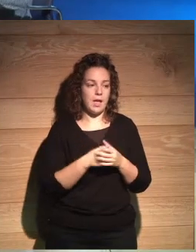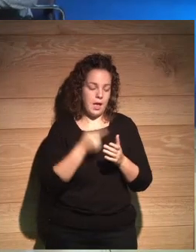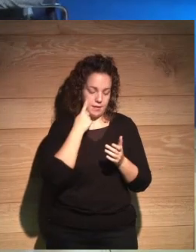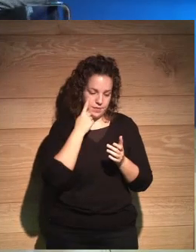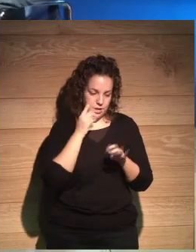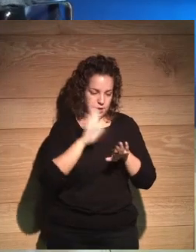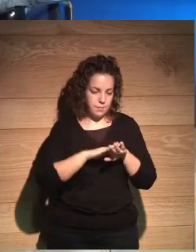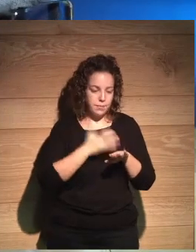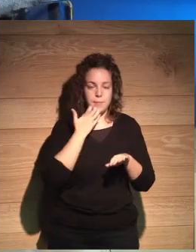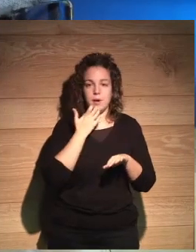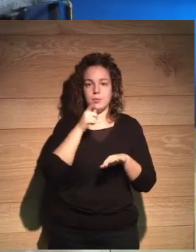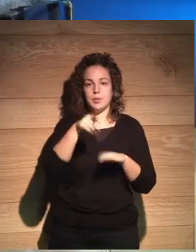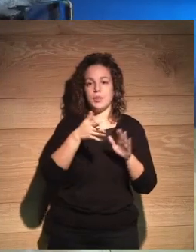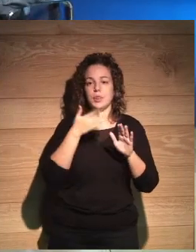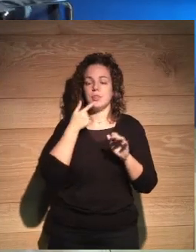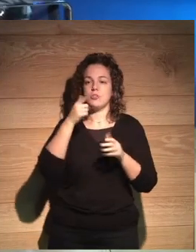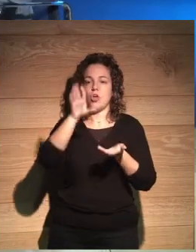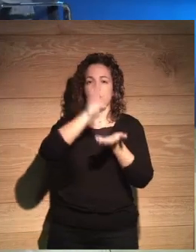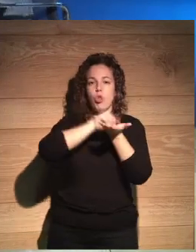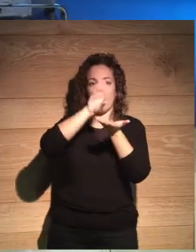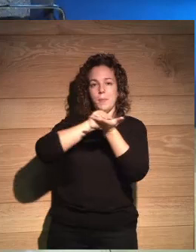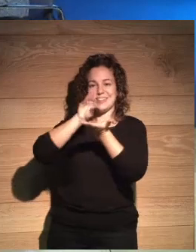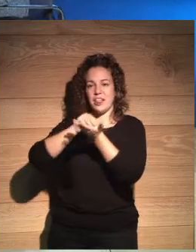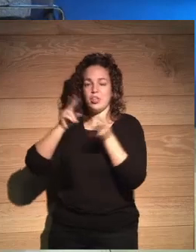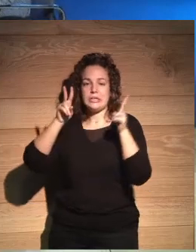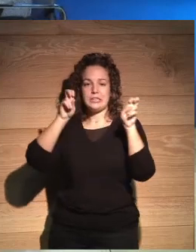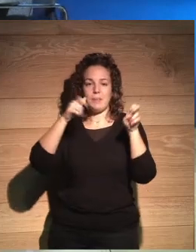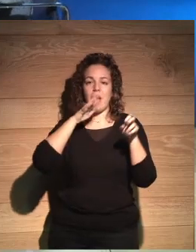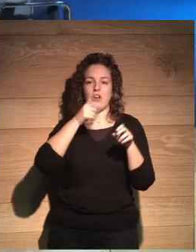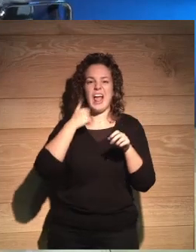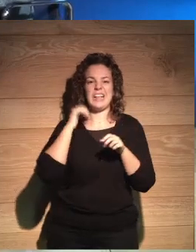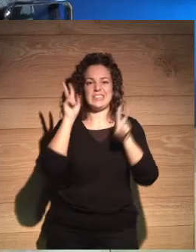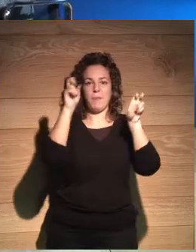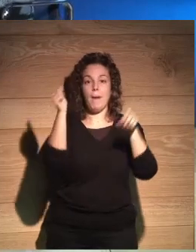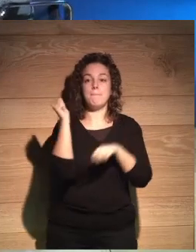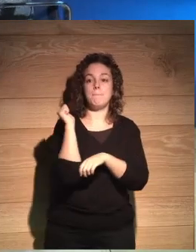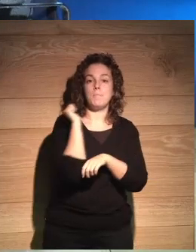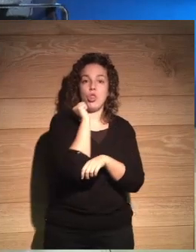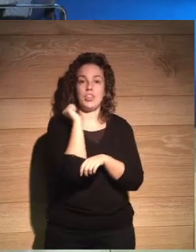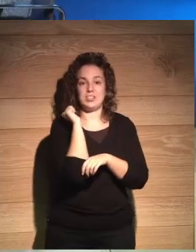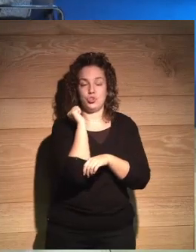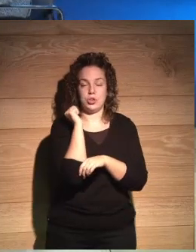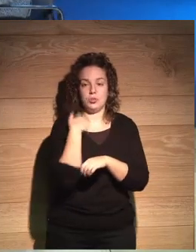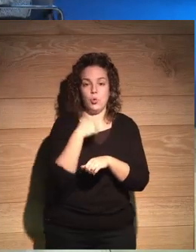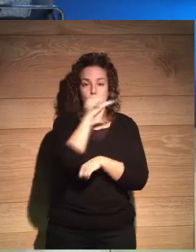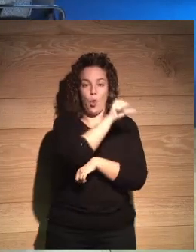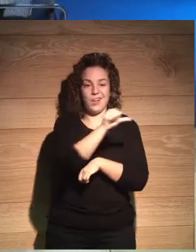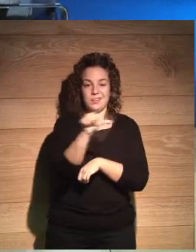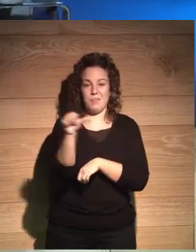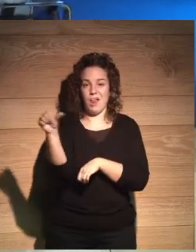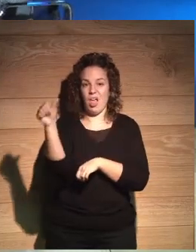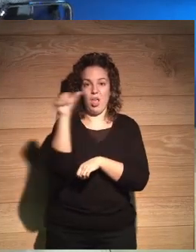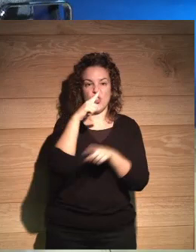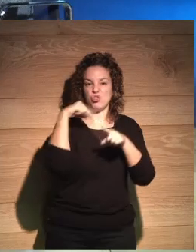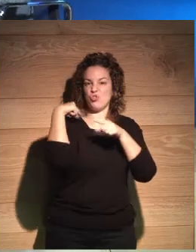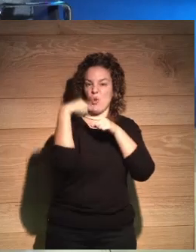a ver, para, por ejemplo, lo que has dicho, la documentación del tema y saliendo ahora el tema de las procesiones. Me pasé una semana yendo todos los